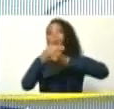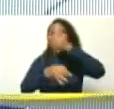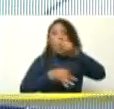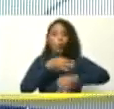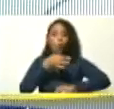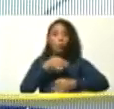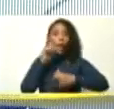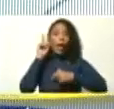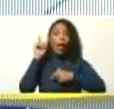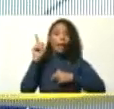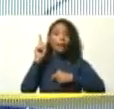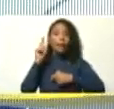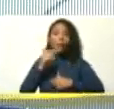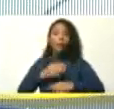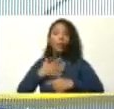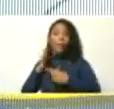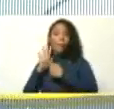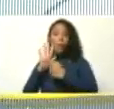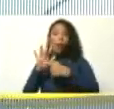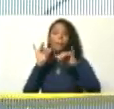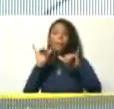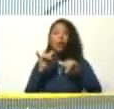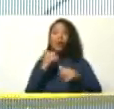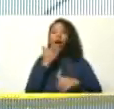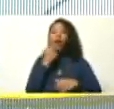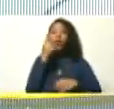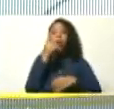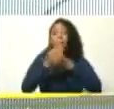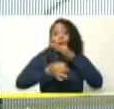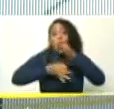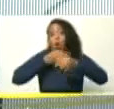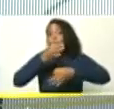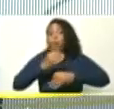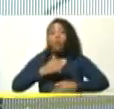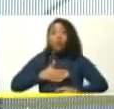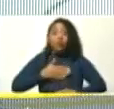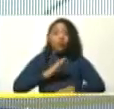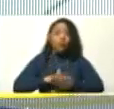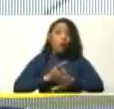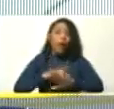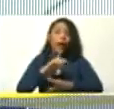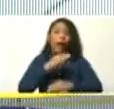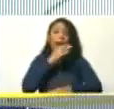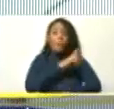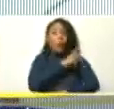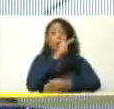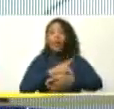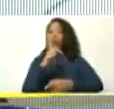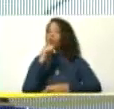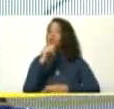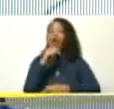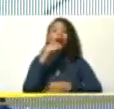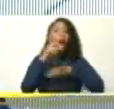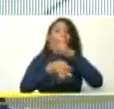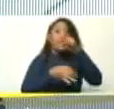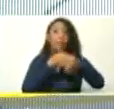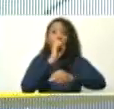de revelarse a sí mismo, no tiene sentido que alguien lo explique, porque la poesía no tiene explicación.